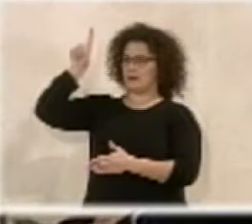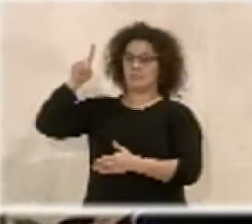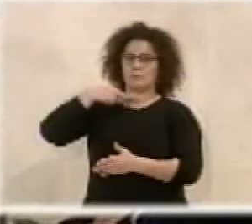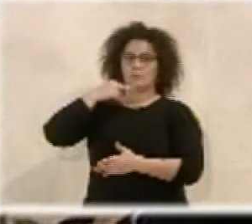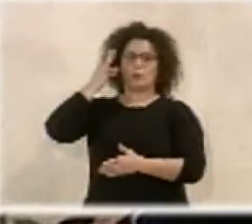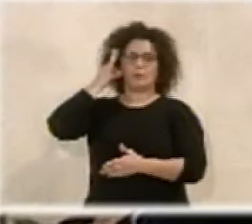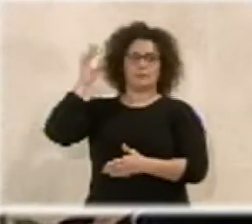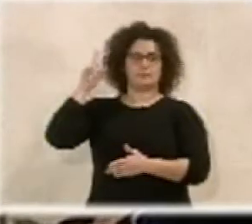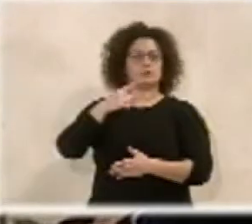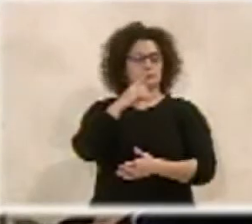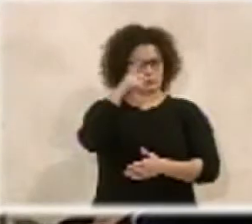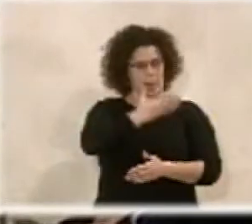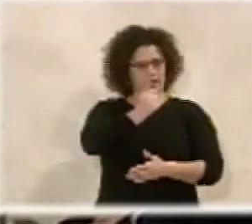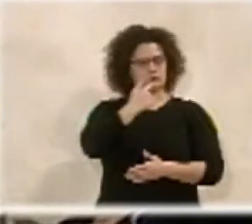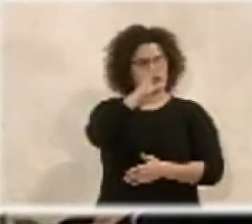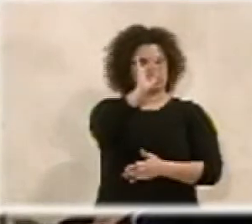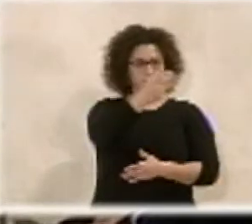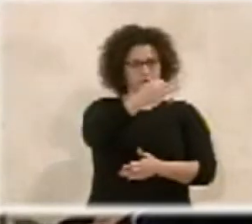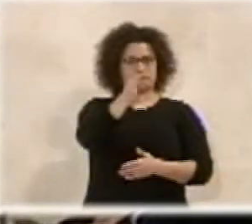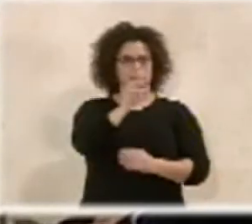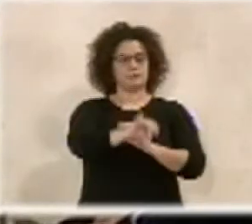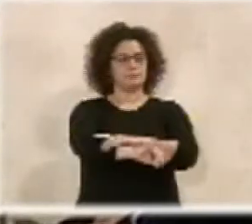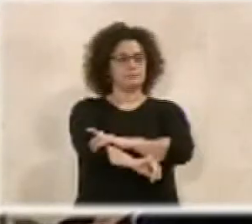¿Quiere leerla ella? Sí, por supuesto, no hay ningún problema.